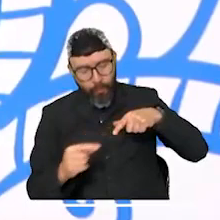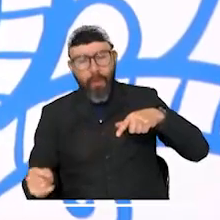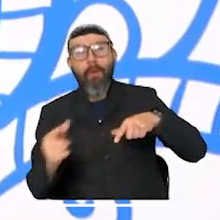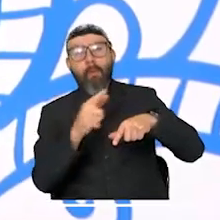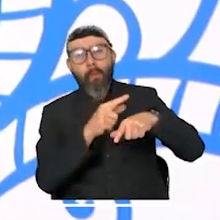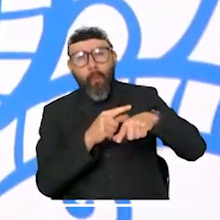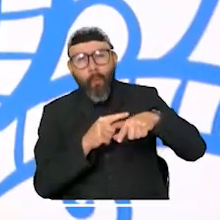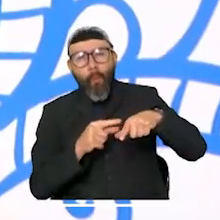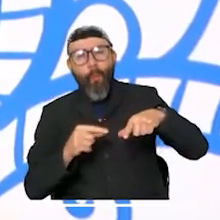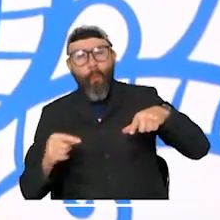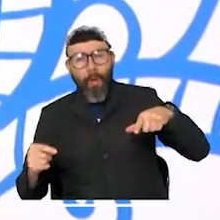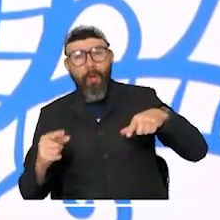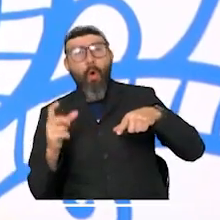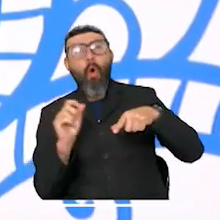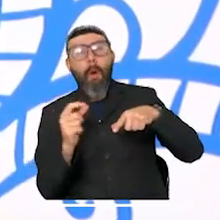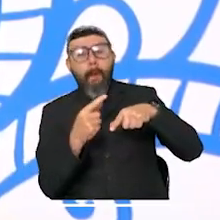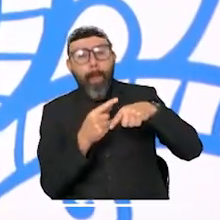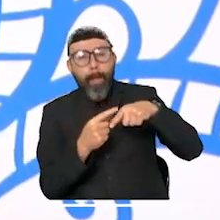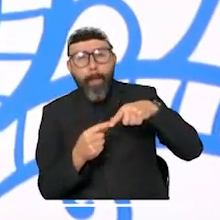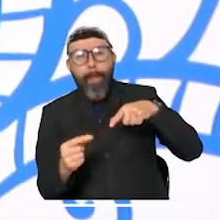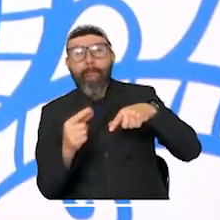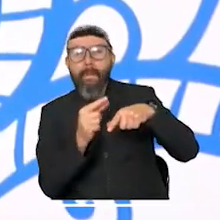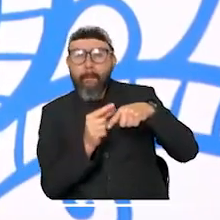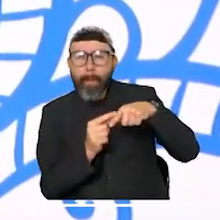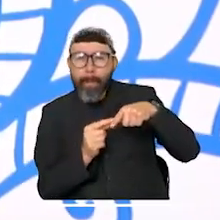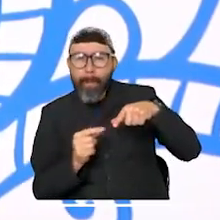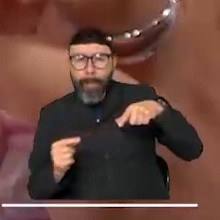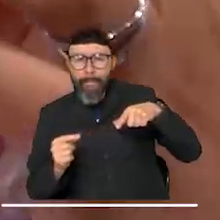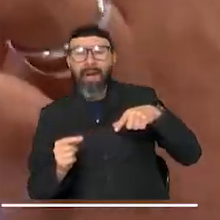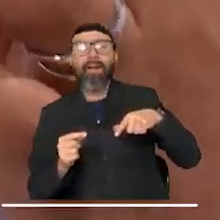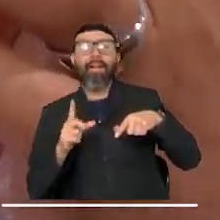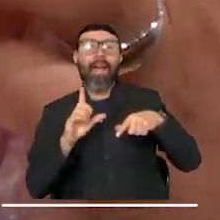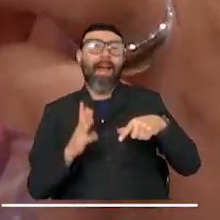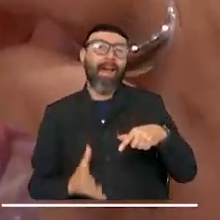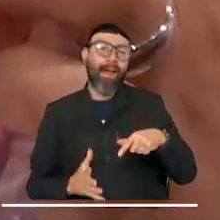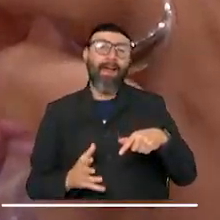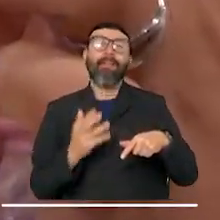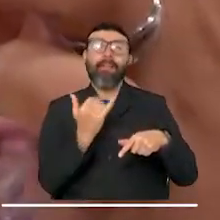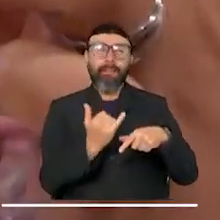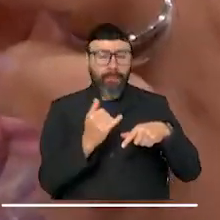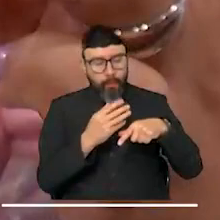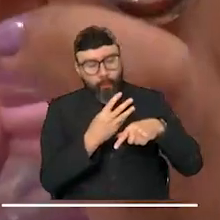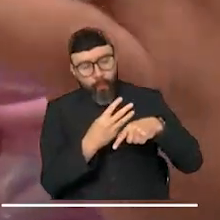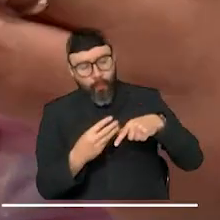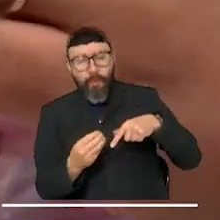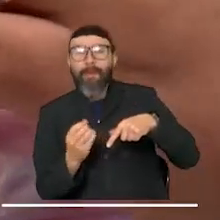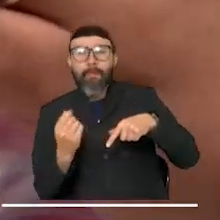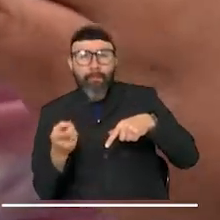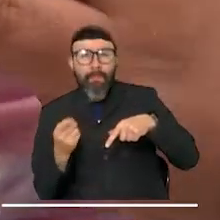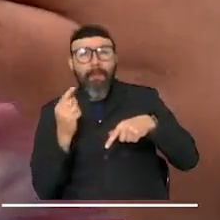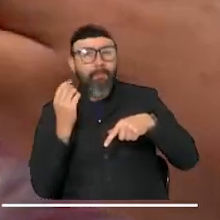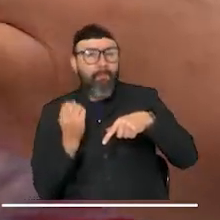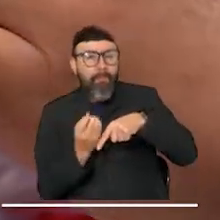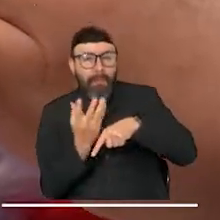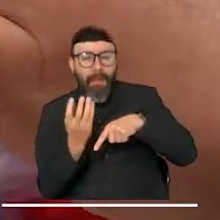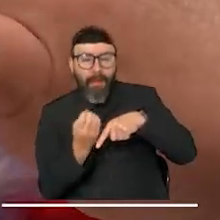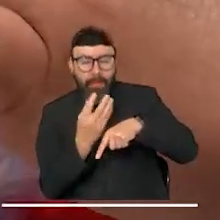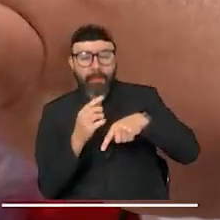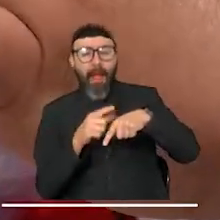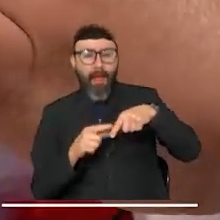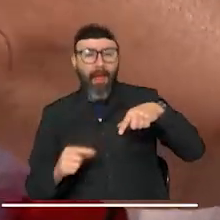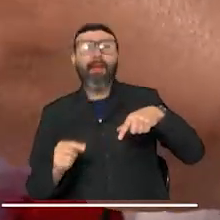de los labios menores y a la región externa donde crecen los vellos la vulva es esto